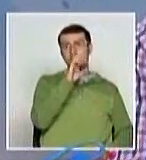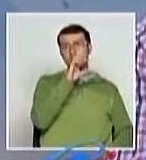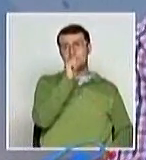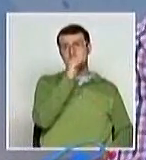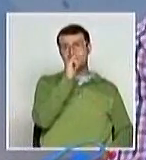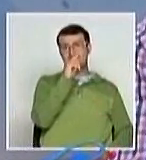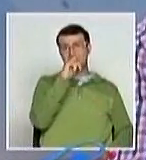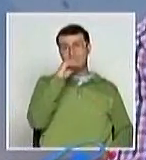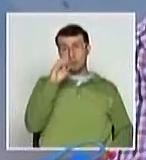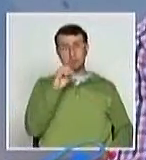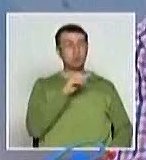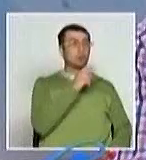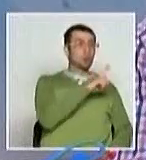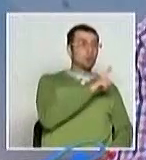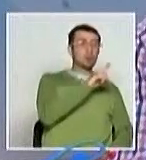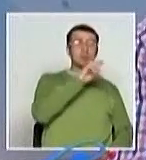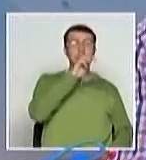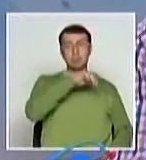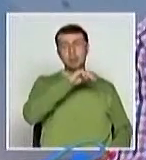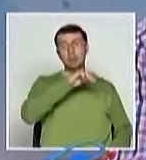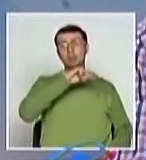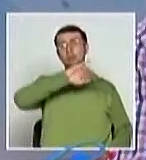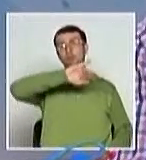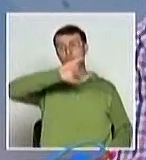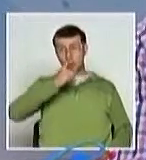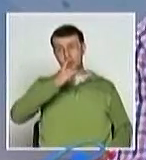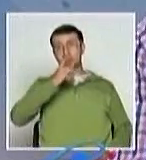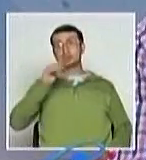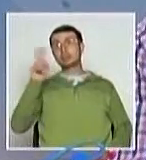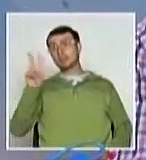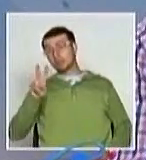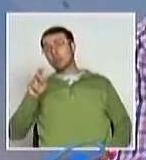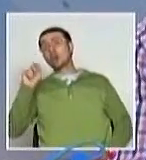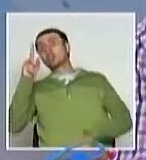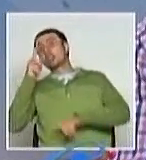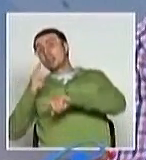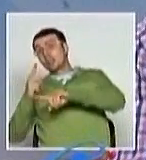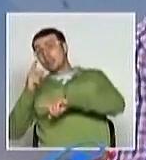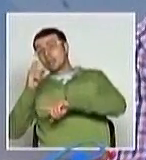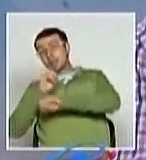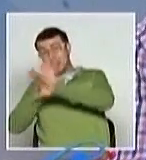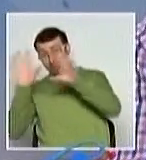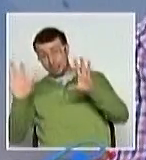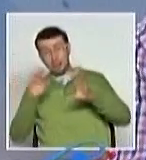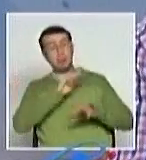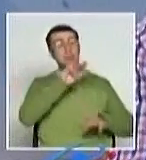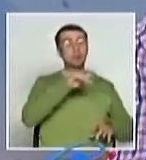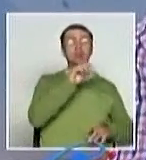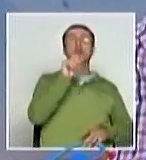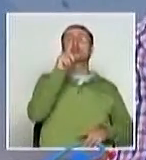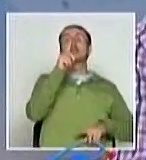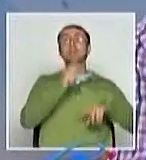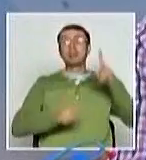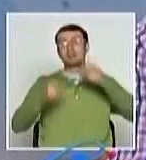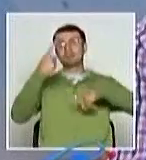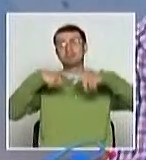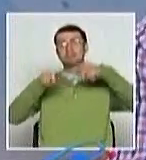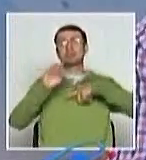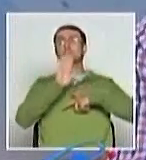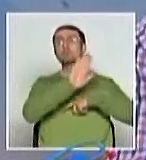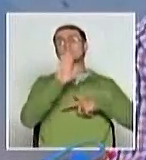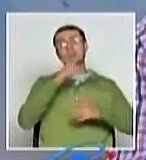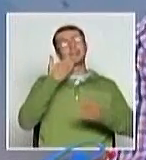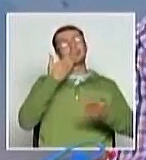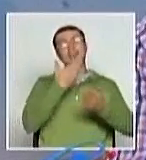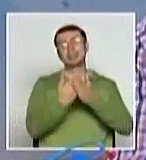martes jueves y viernes a las 11 de la mañana y los miércoles a las 11:30 a todos ustedes Gracias